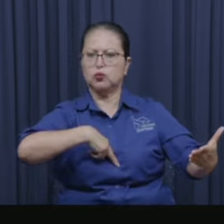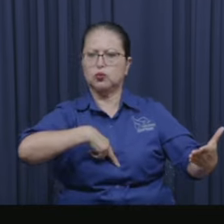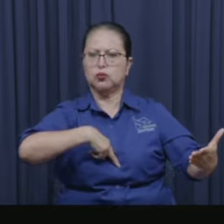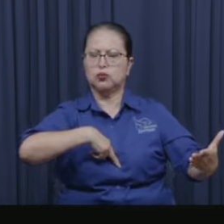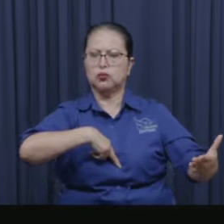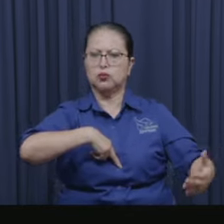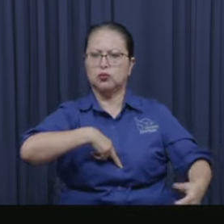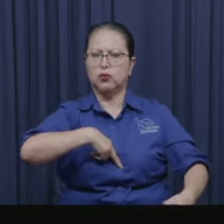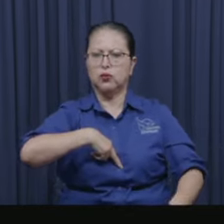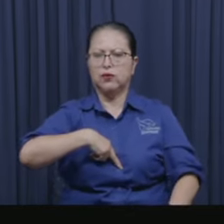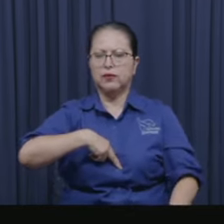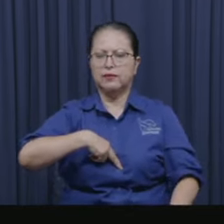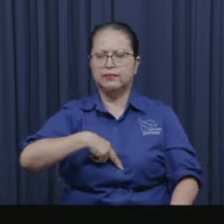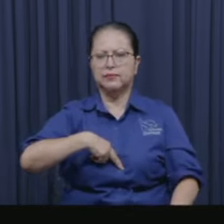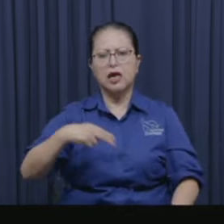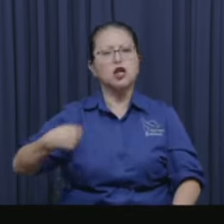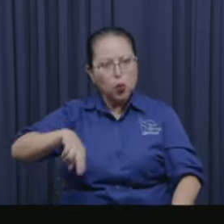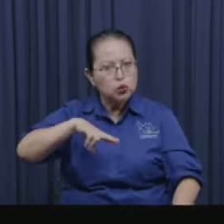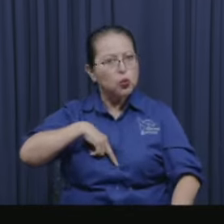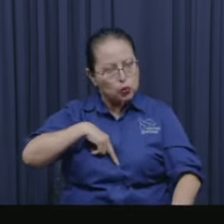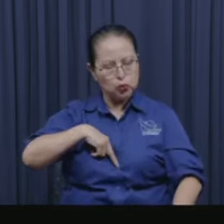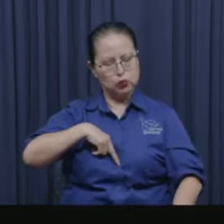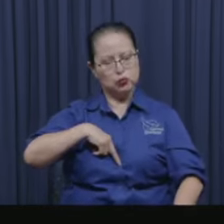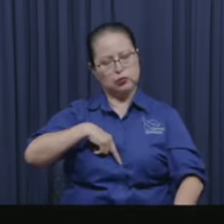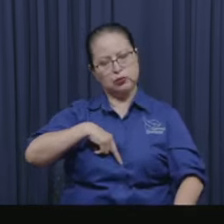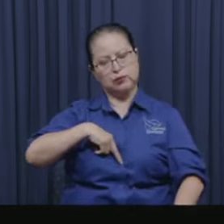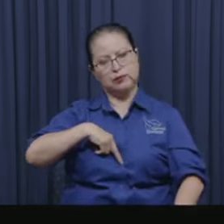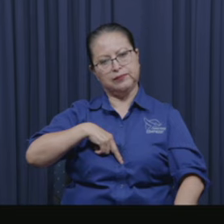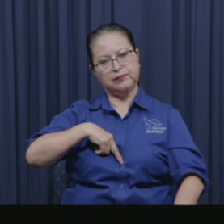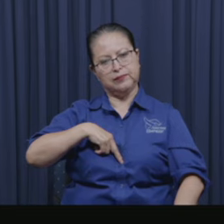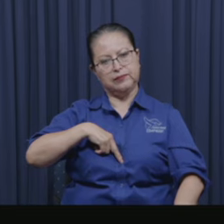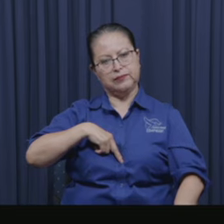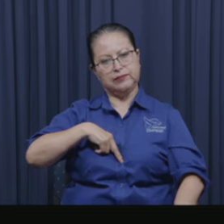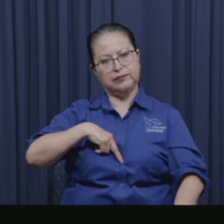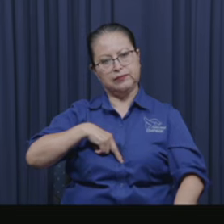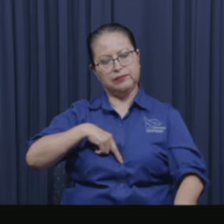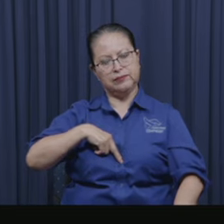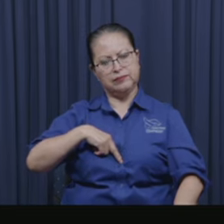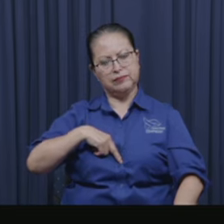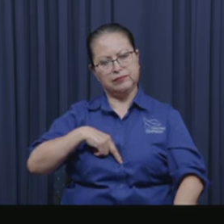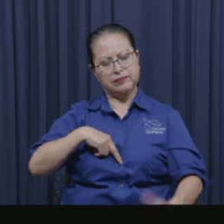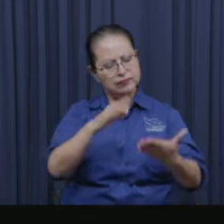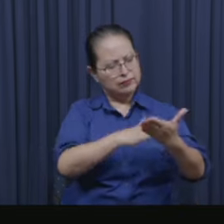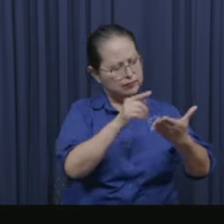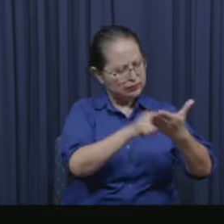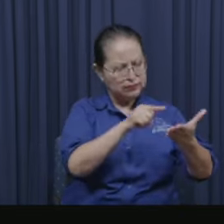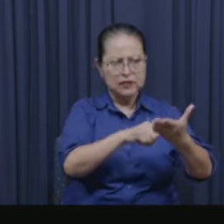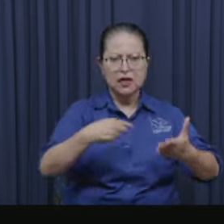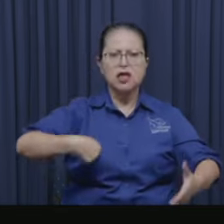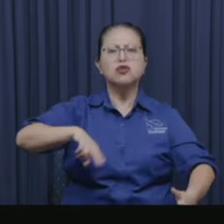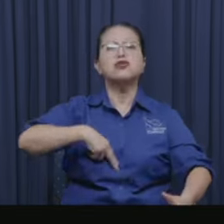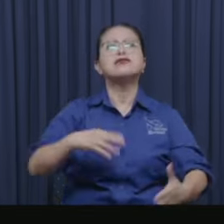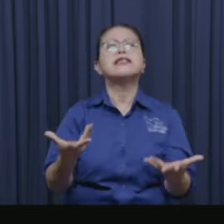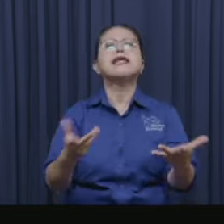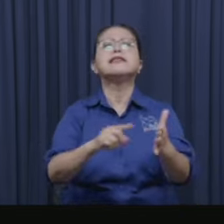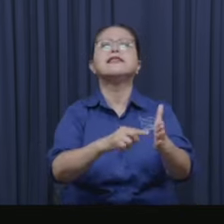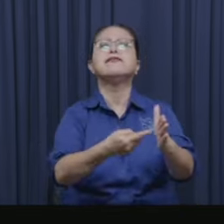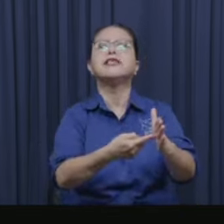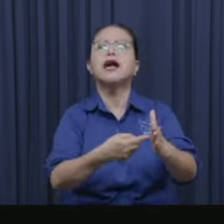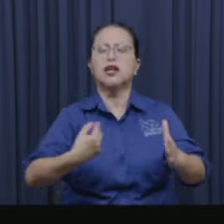nosotros paremos ahí nosotros Qué quiere decir